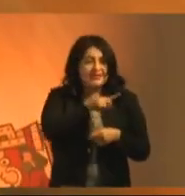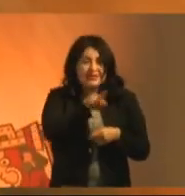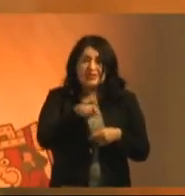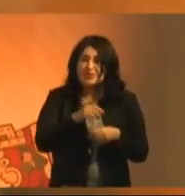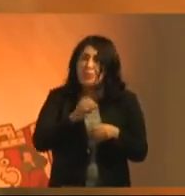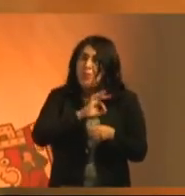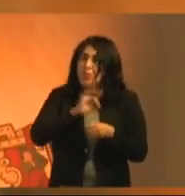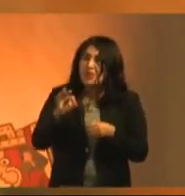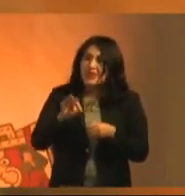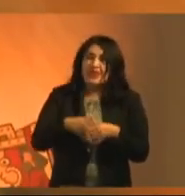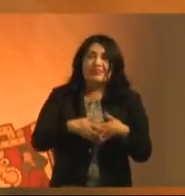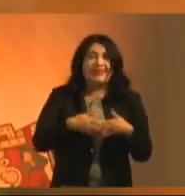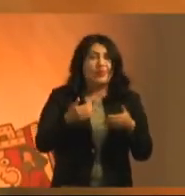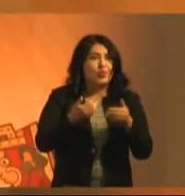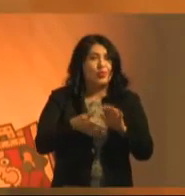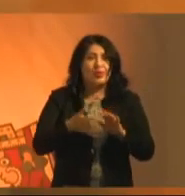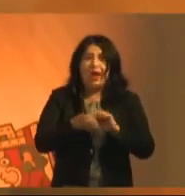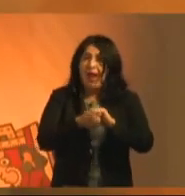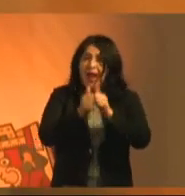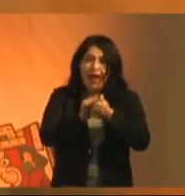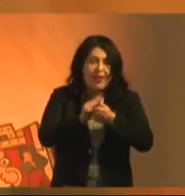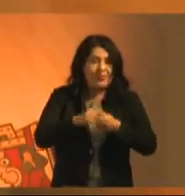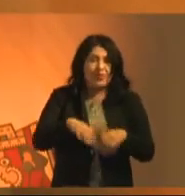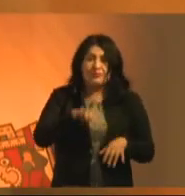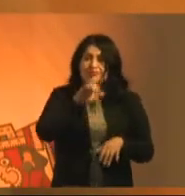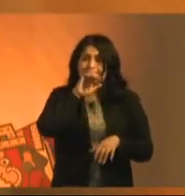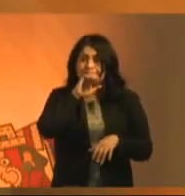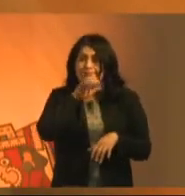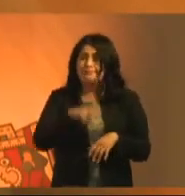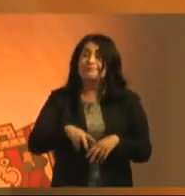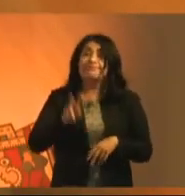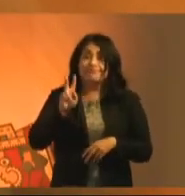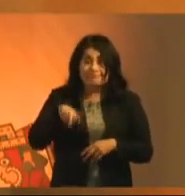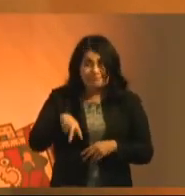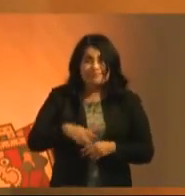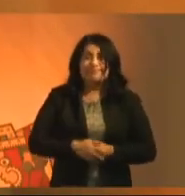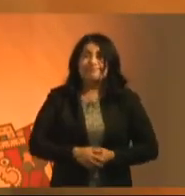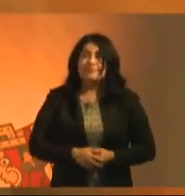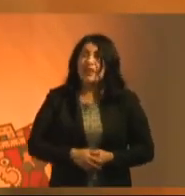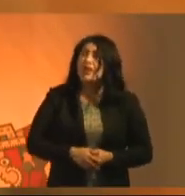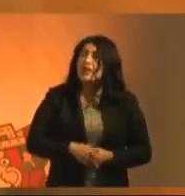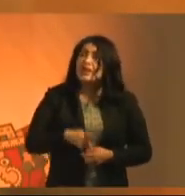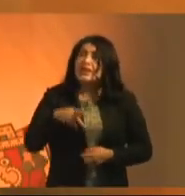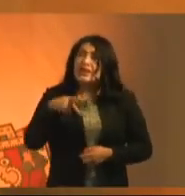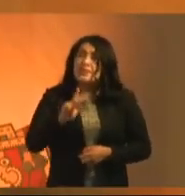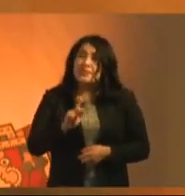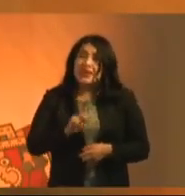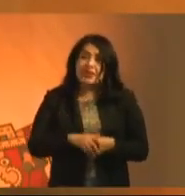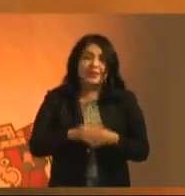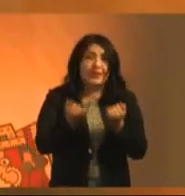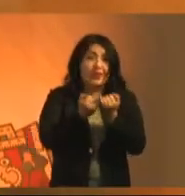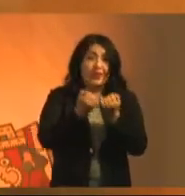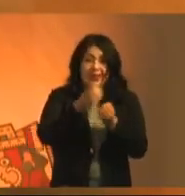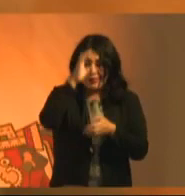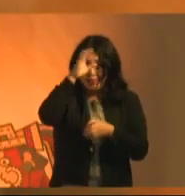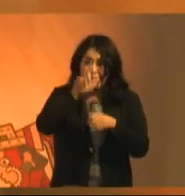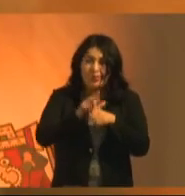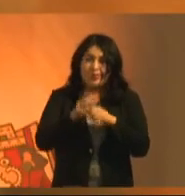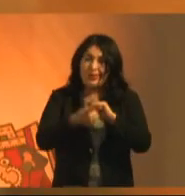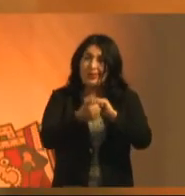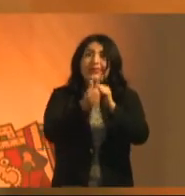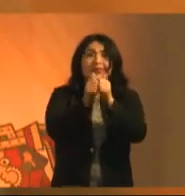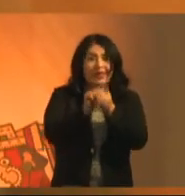hacia una verdadera revolución de revolución en el ámbito penal y en términos de la cultura y con eso